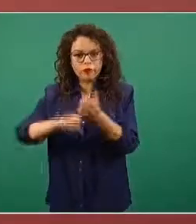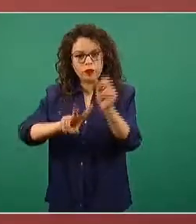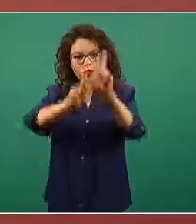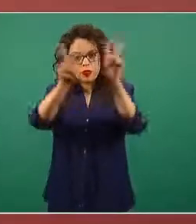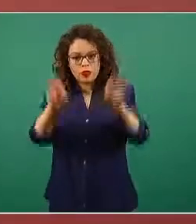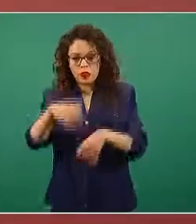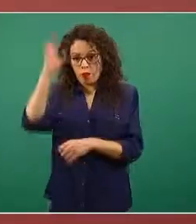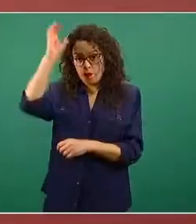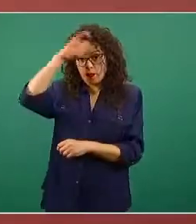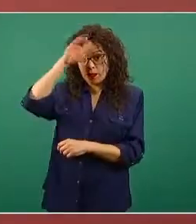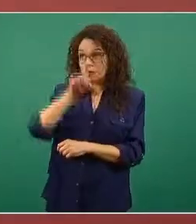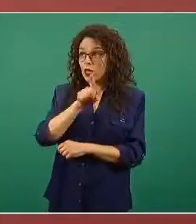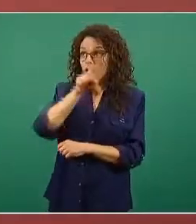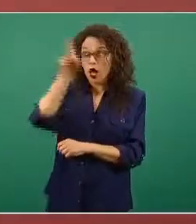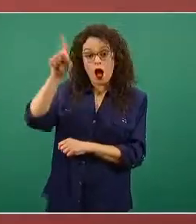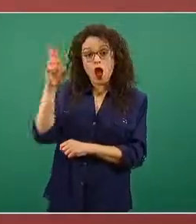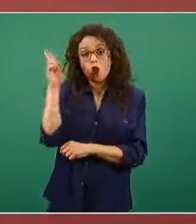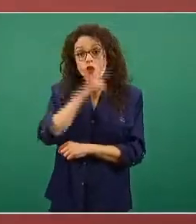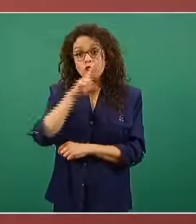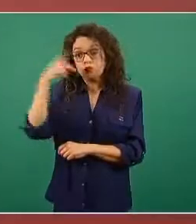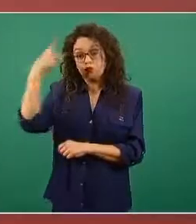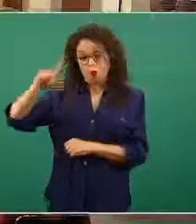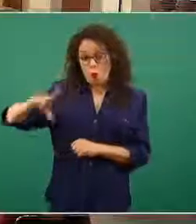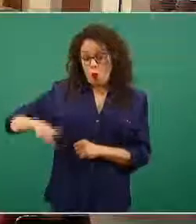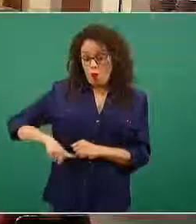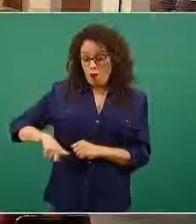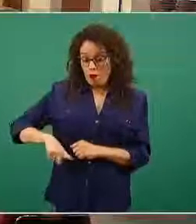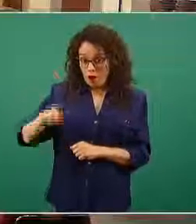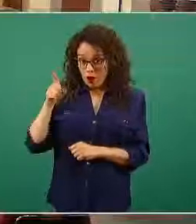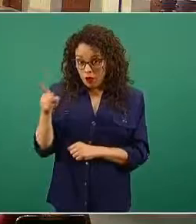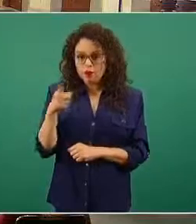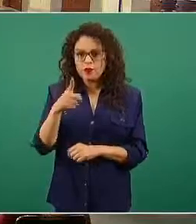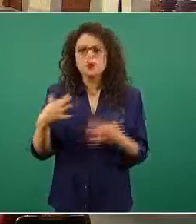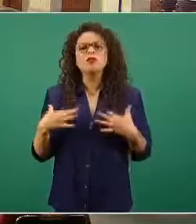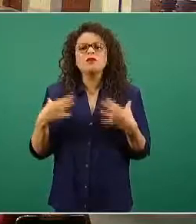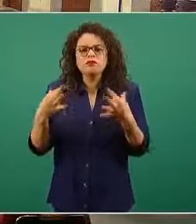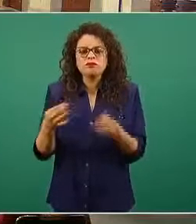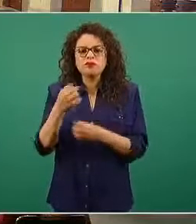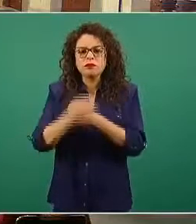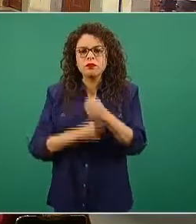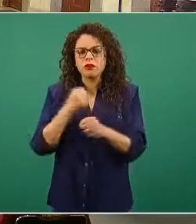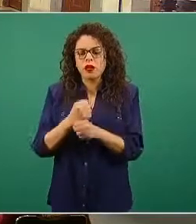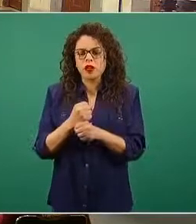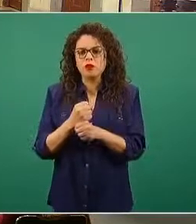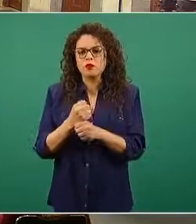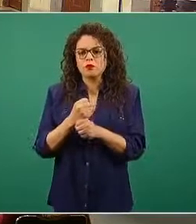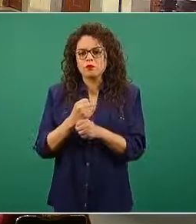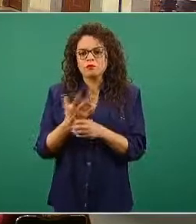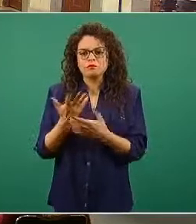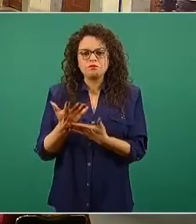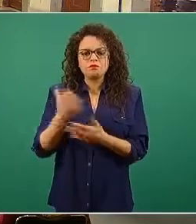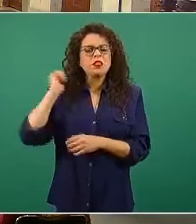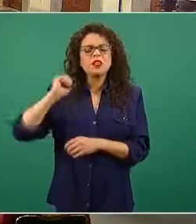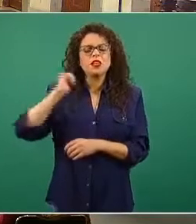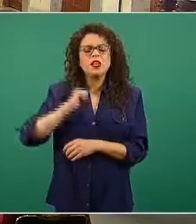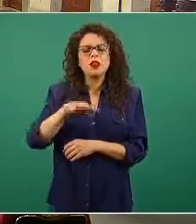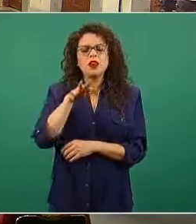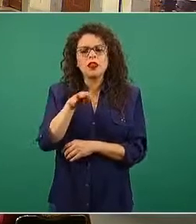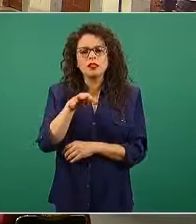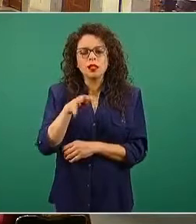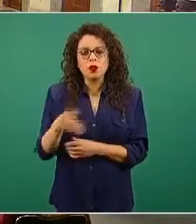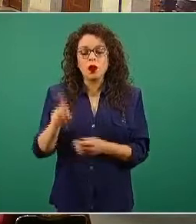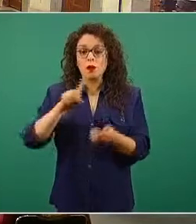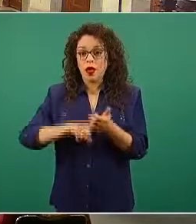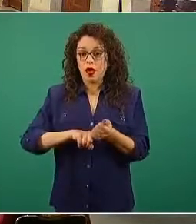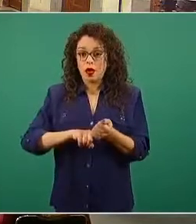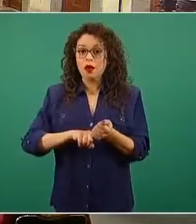gobierno ruso. Se fundó a fines del siglo XIX y originalmente como una institución